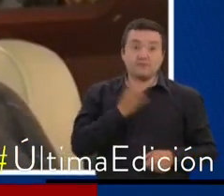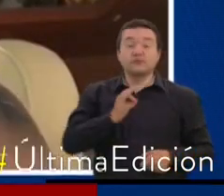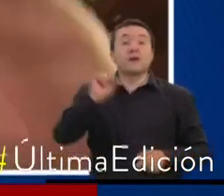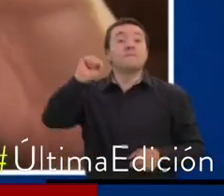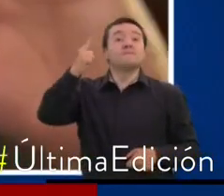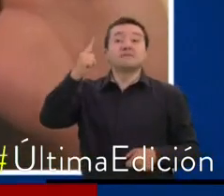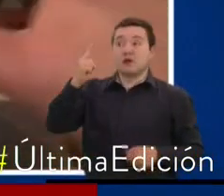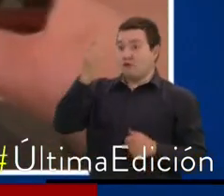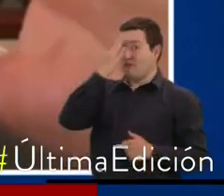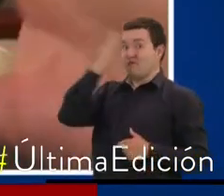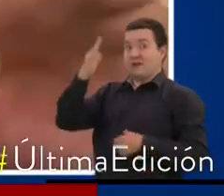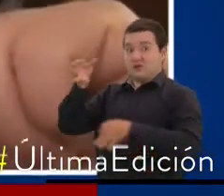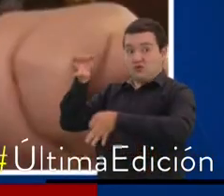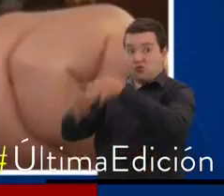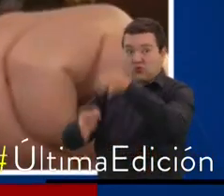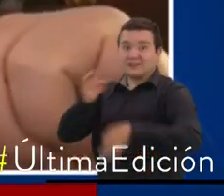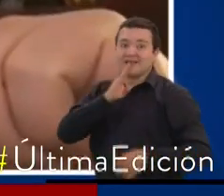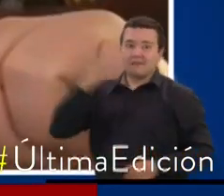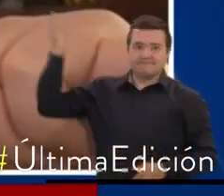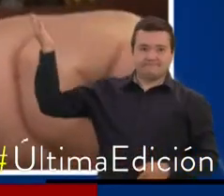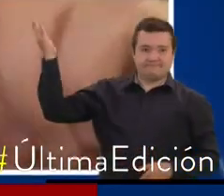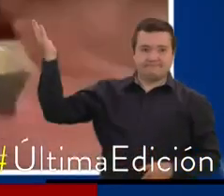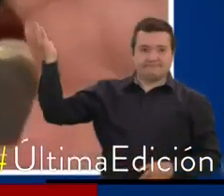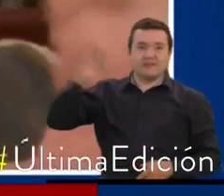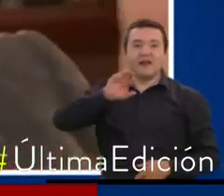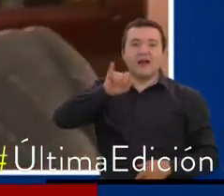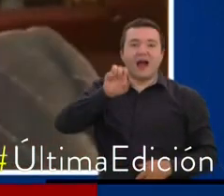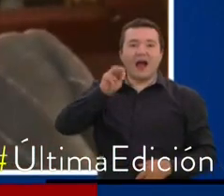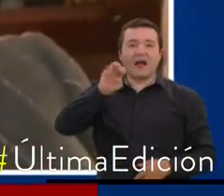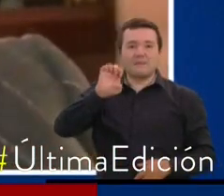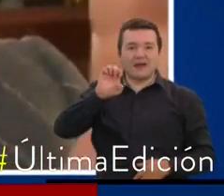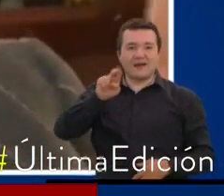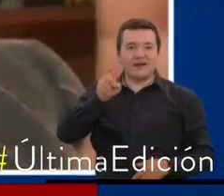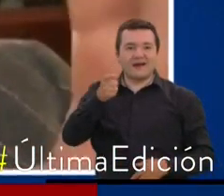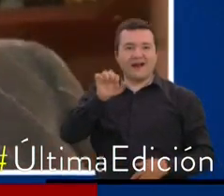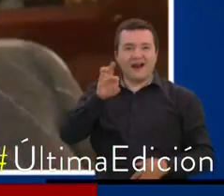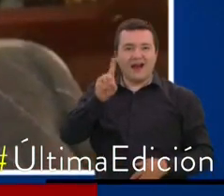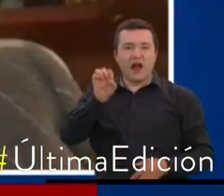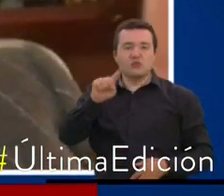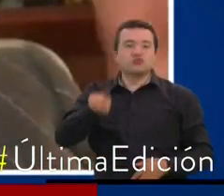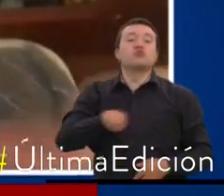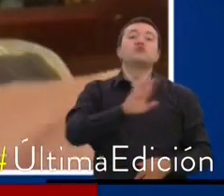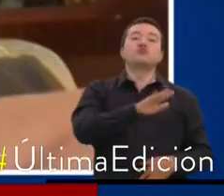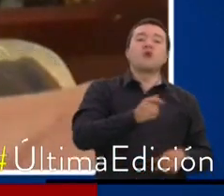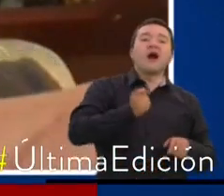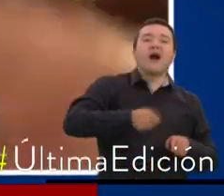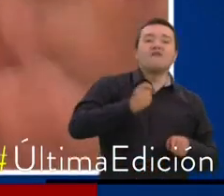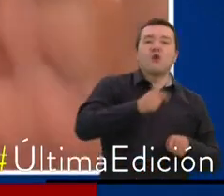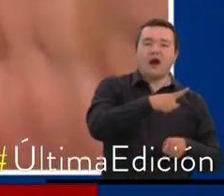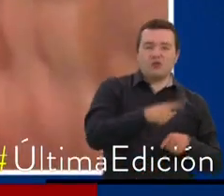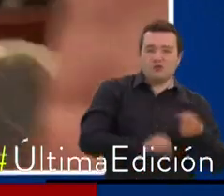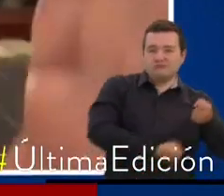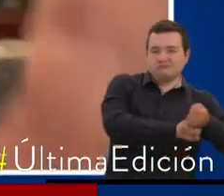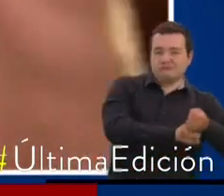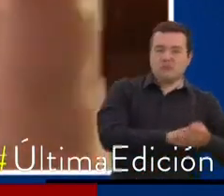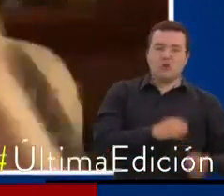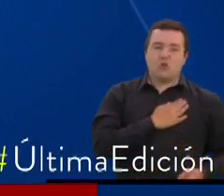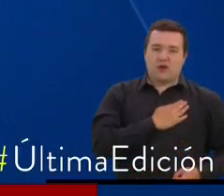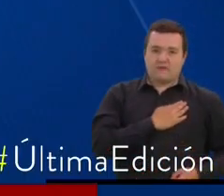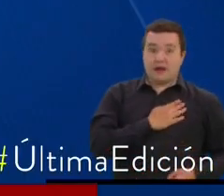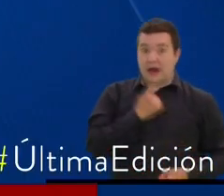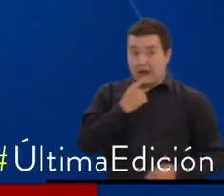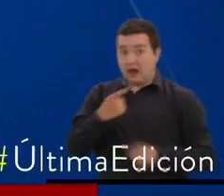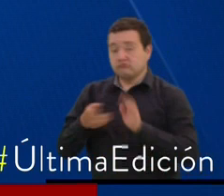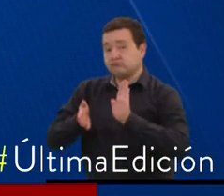juez 30 de garantías fue Jaime Granados, defensor del exmandatario, quien centró su intervención en señalar las razones por las cuales, según